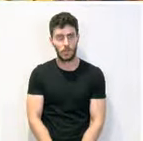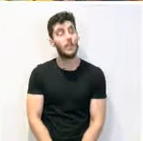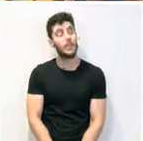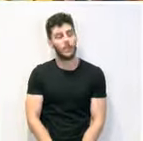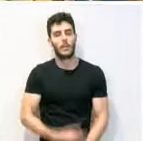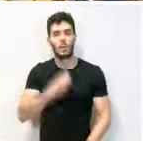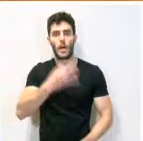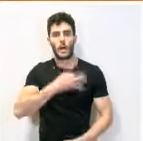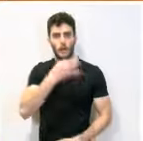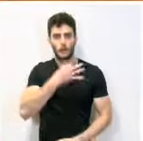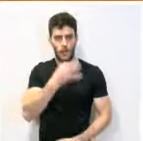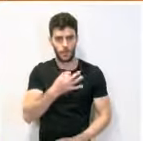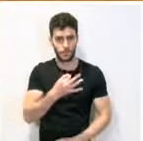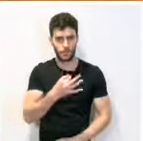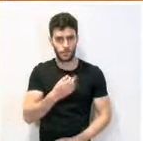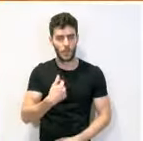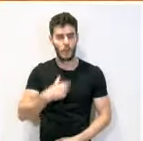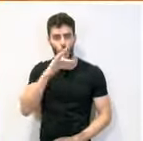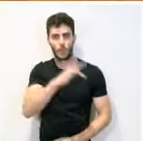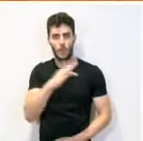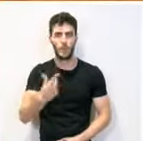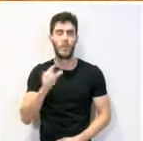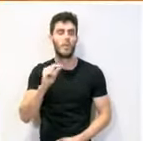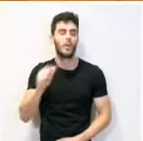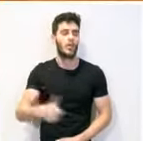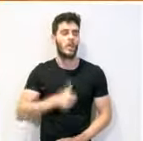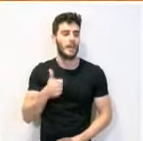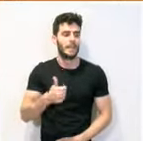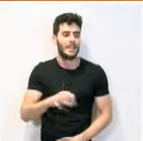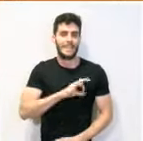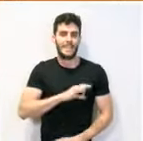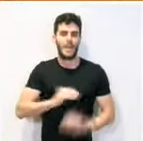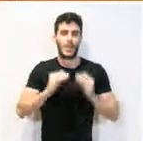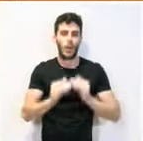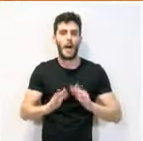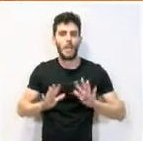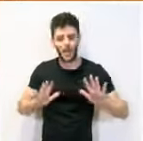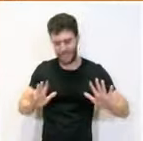buenas tardes. Me había comprometido a hablar un minuto más que el señor Cuevas, pero